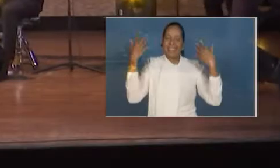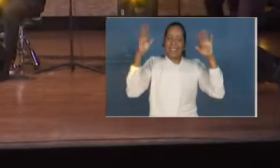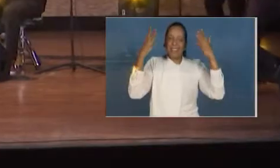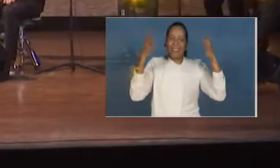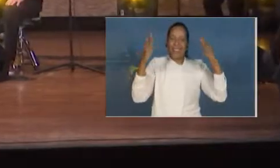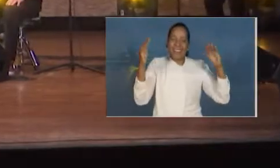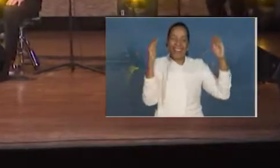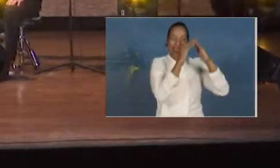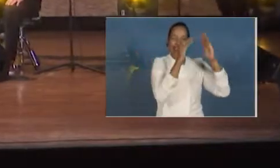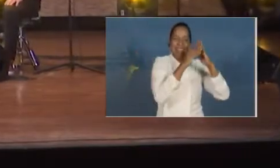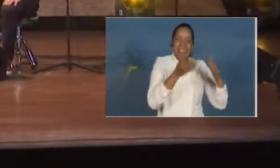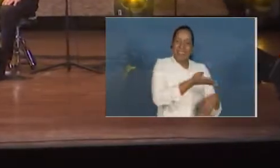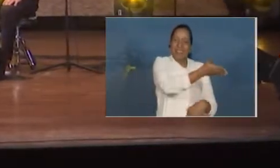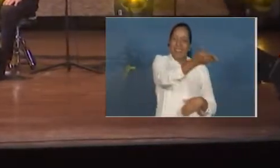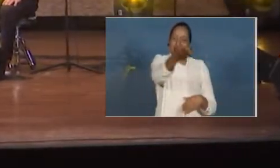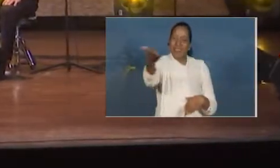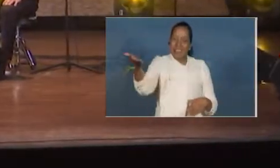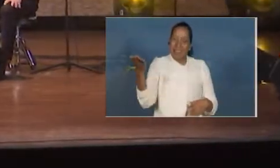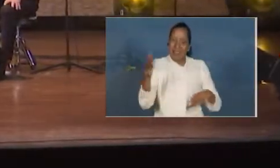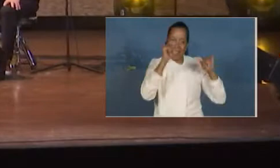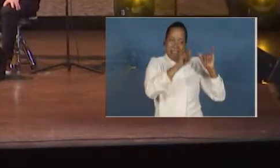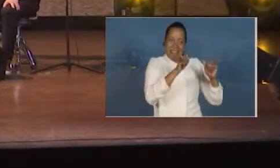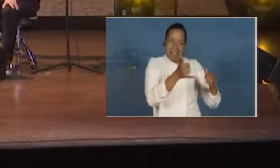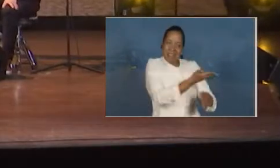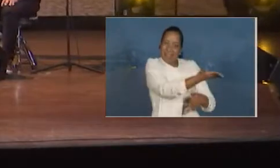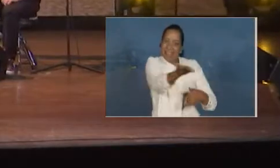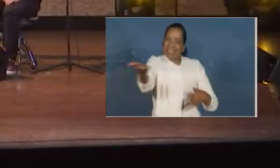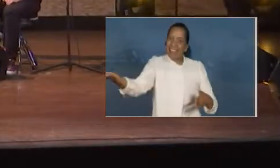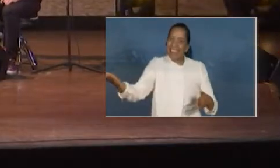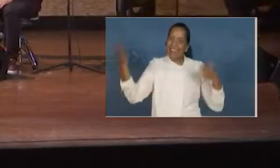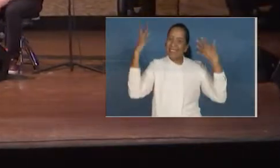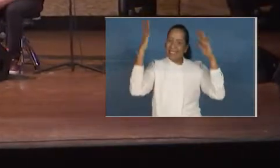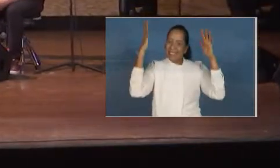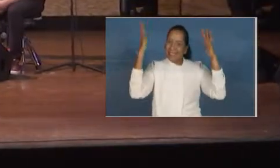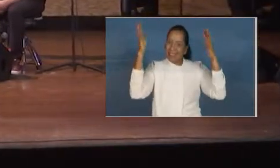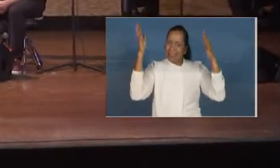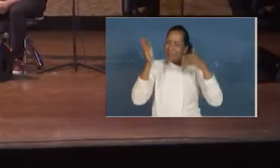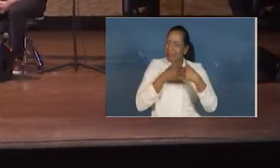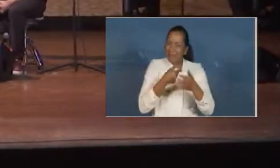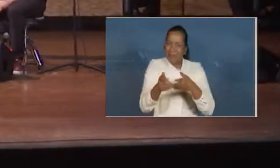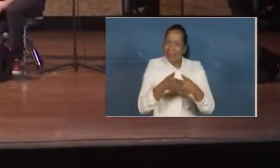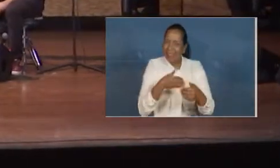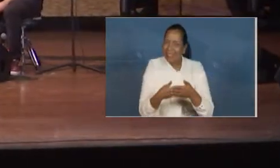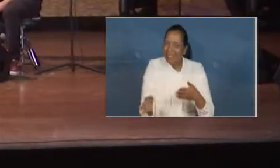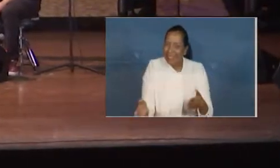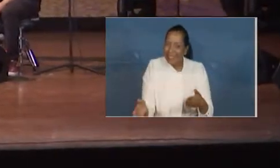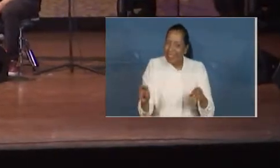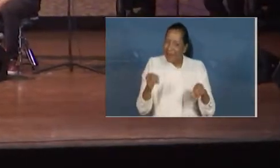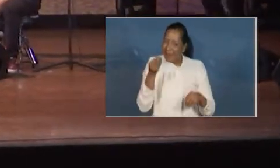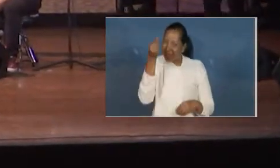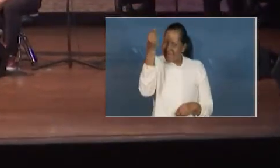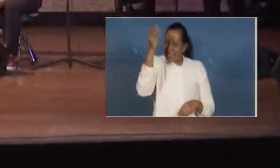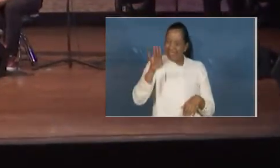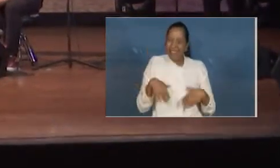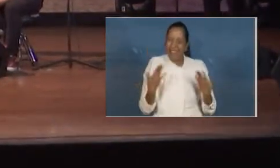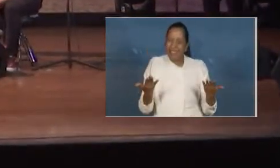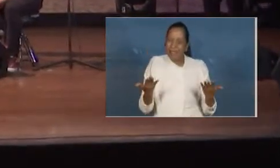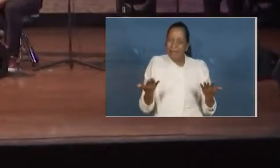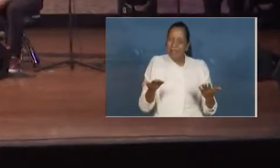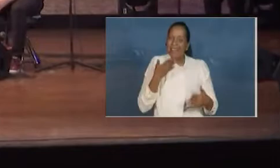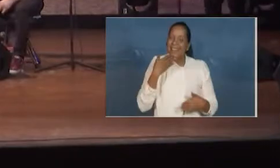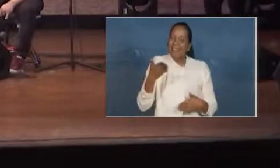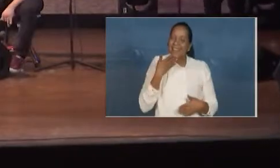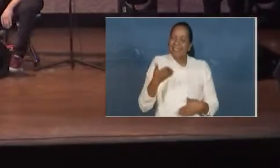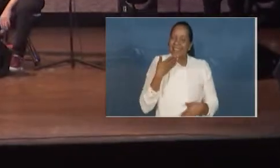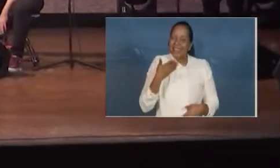Aplauso en casa a todos ustedes, oye, y los que están aquí presentes también, que pasó un aplauso, no importa, muchachos. Hay que darle